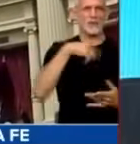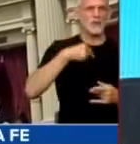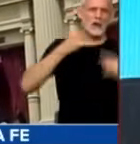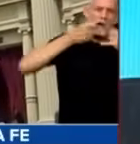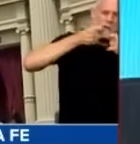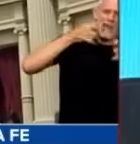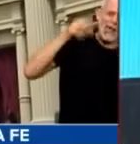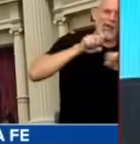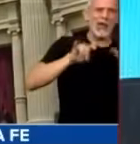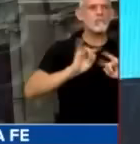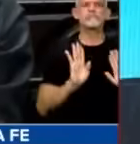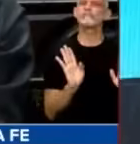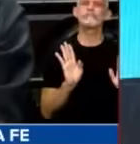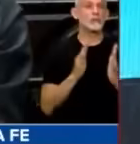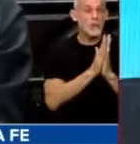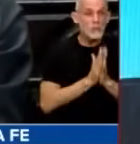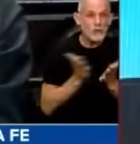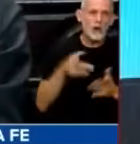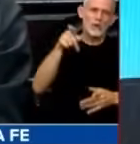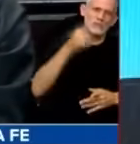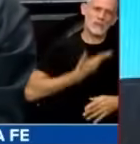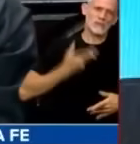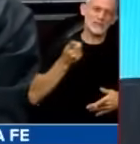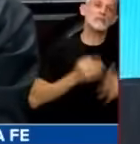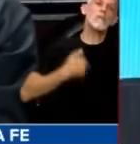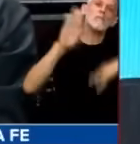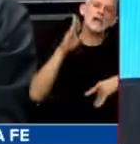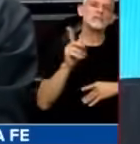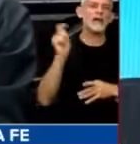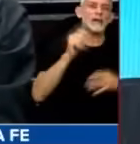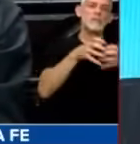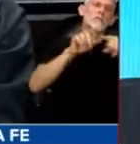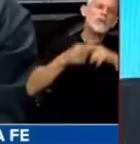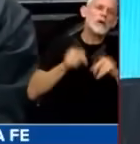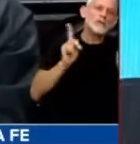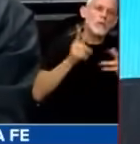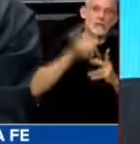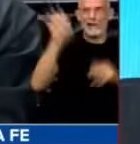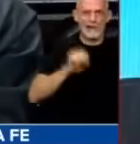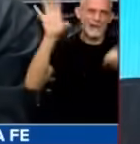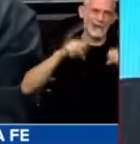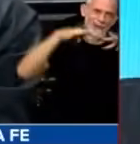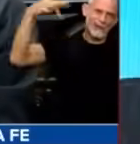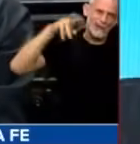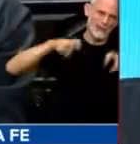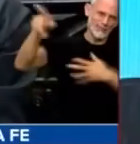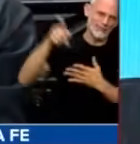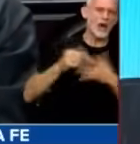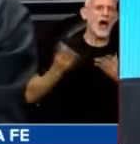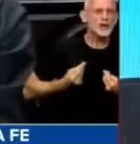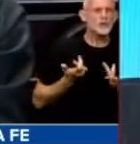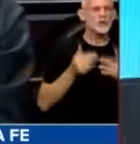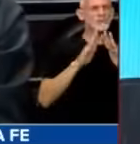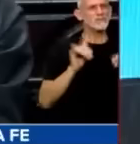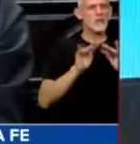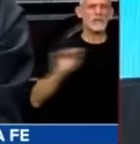laburar. Pablo, ahí apareció la palabra clave que analizábamos en la primera parte del programa. La calle. La calle. Lo dijo la propia Bregman. ¿Vieron? Vamos a